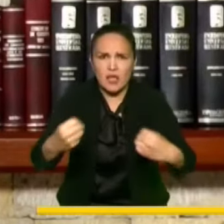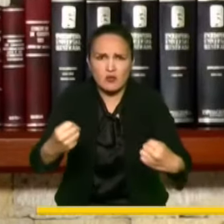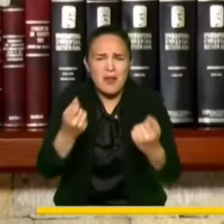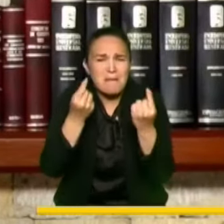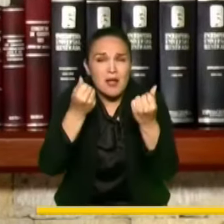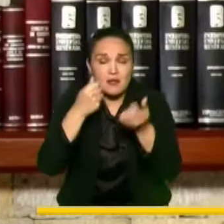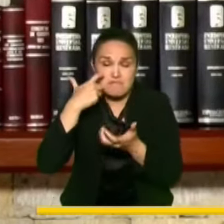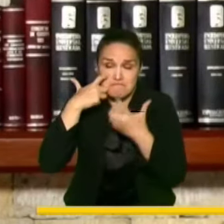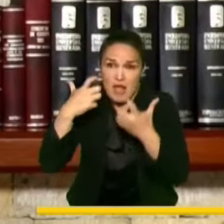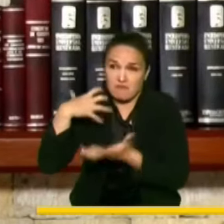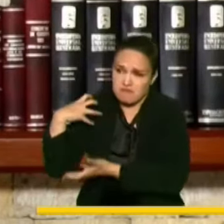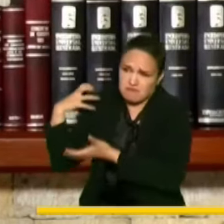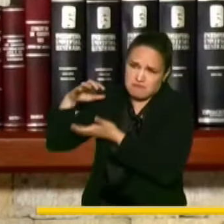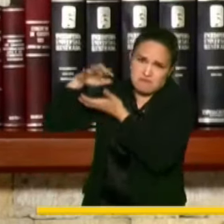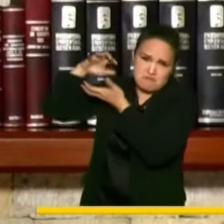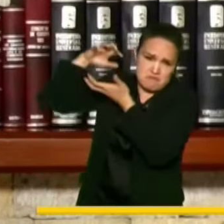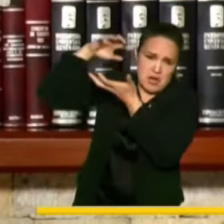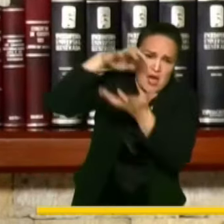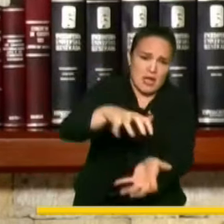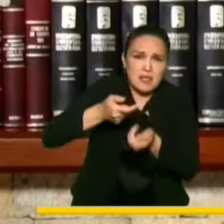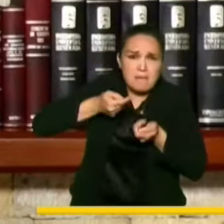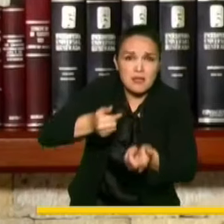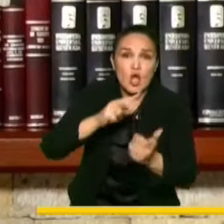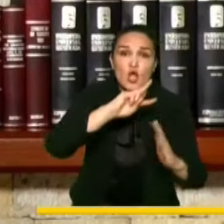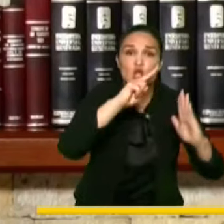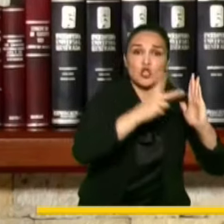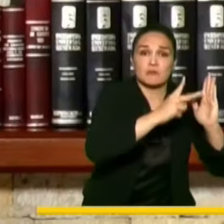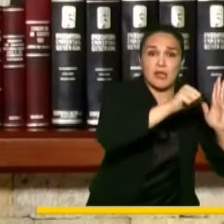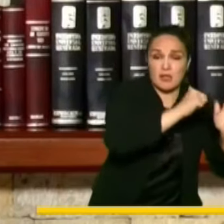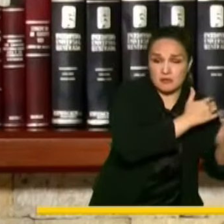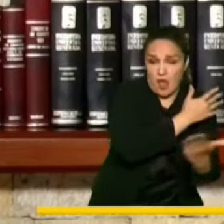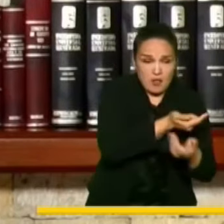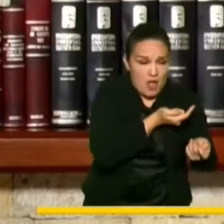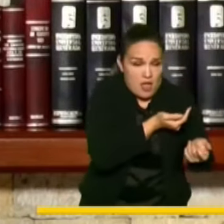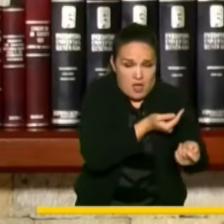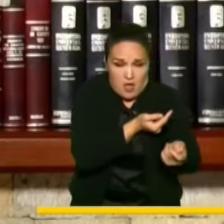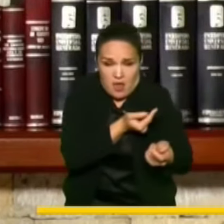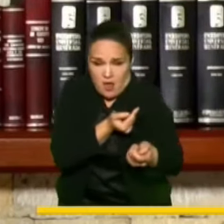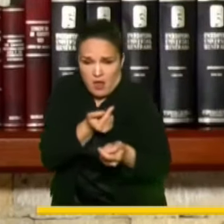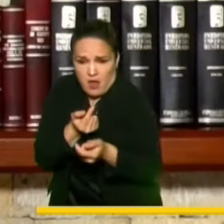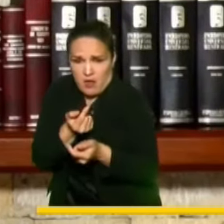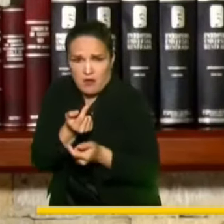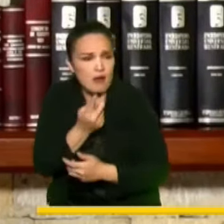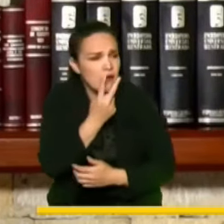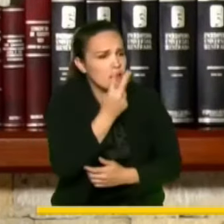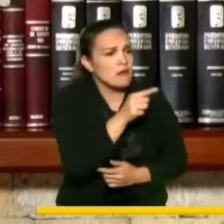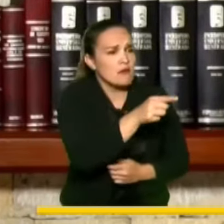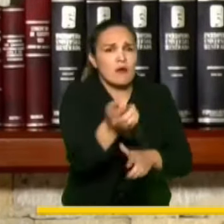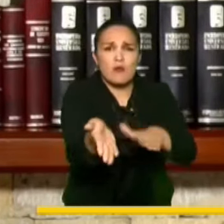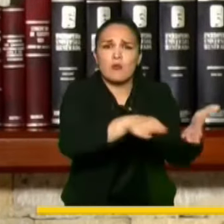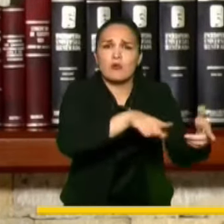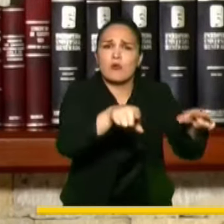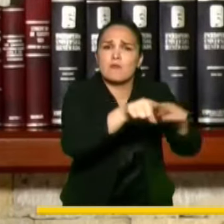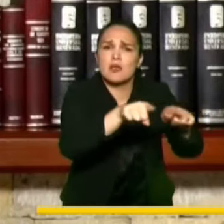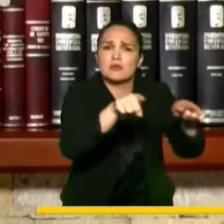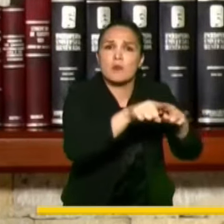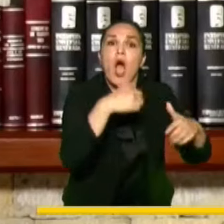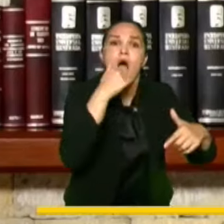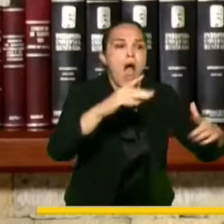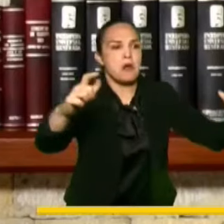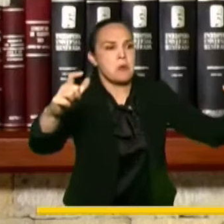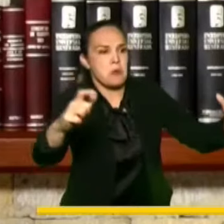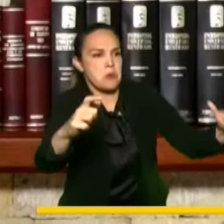dinero público que se ha entregado desde el 2010 no ha redundado en una disminución de la